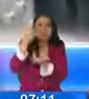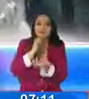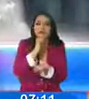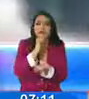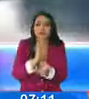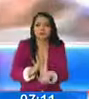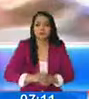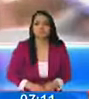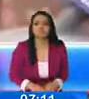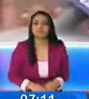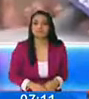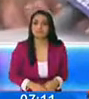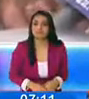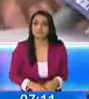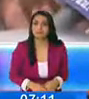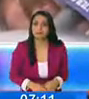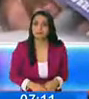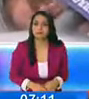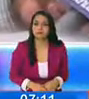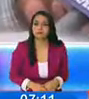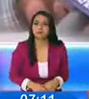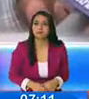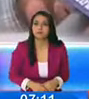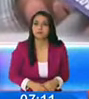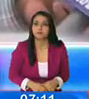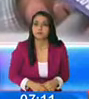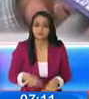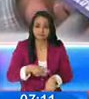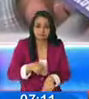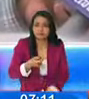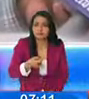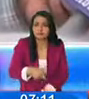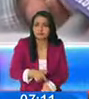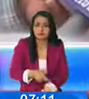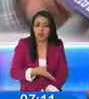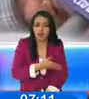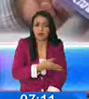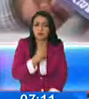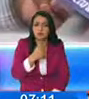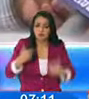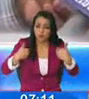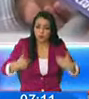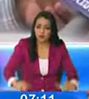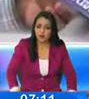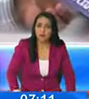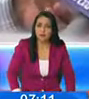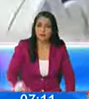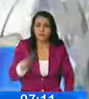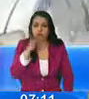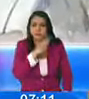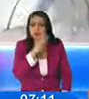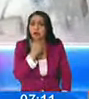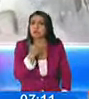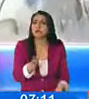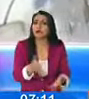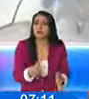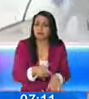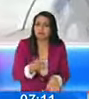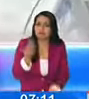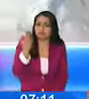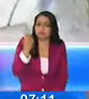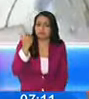cuerpo inerte. Realmente podría ser pocas horas, porque no se ve, pues, que no hay un mal olor, no, parece que